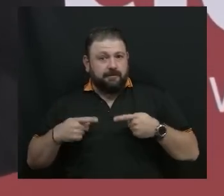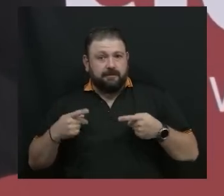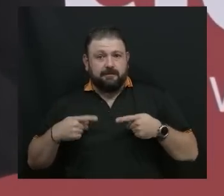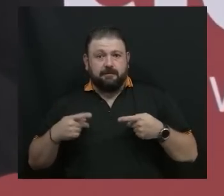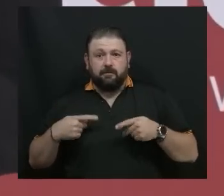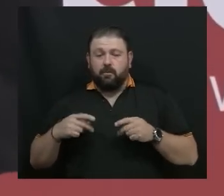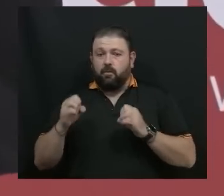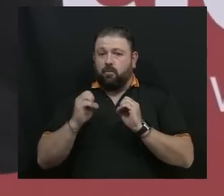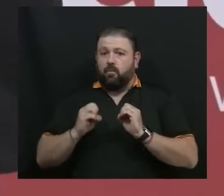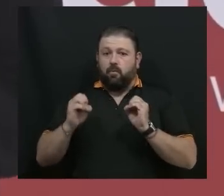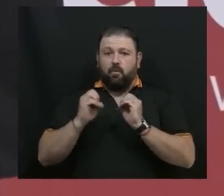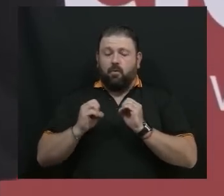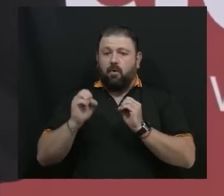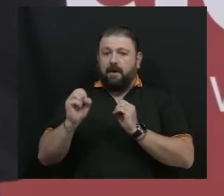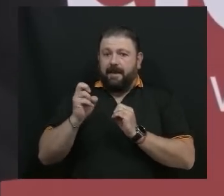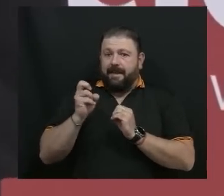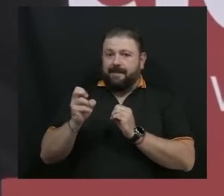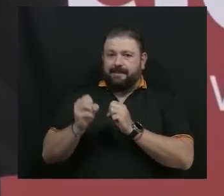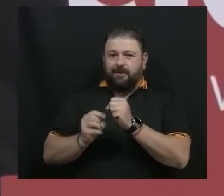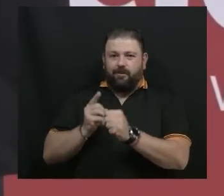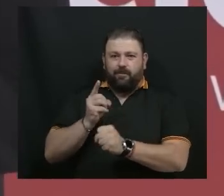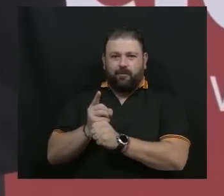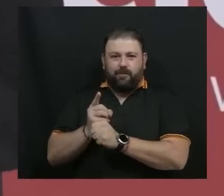han tomado como una oportunidad,